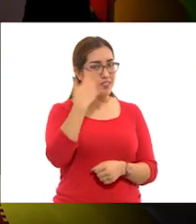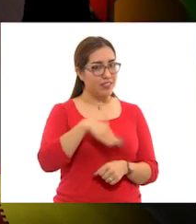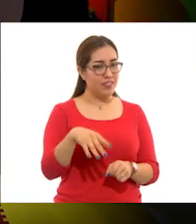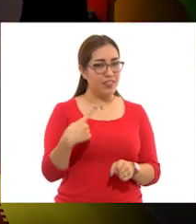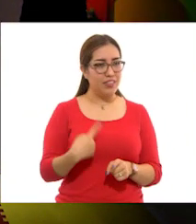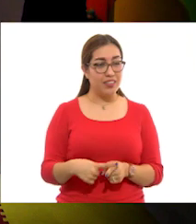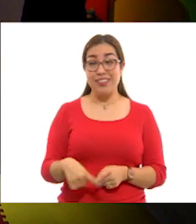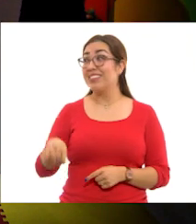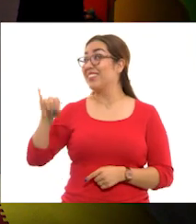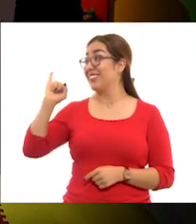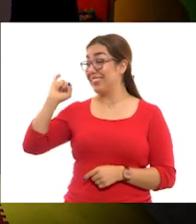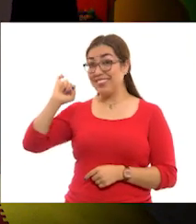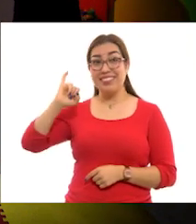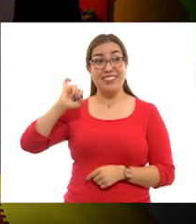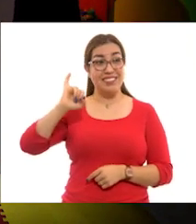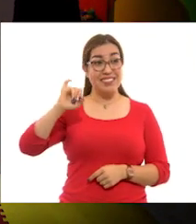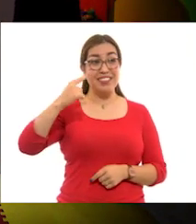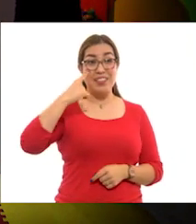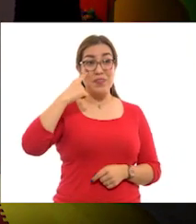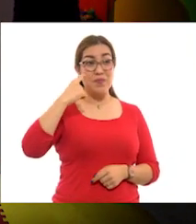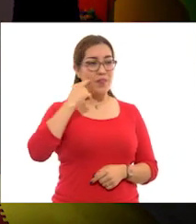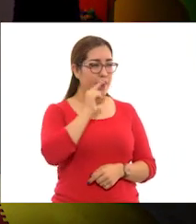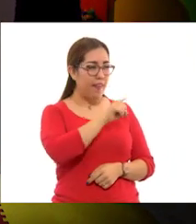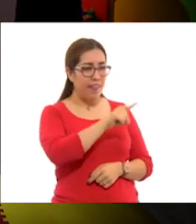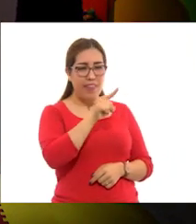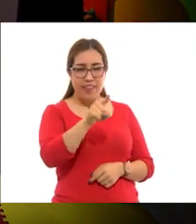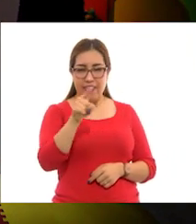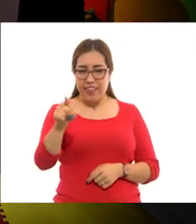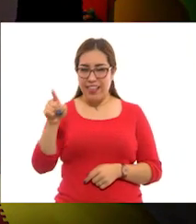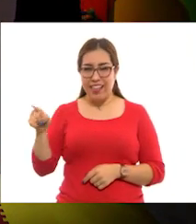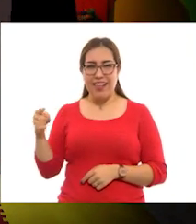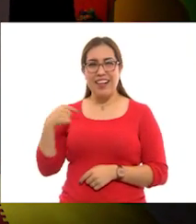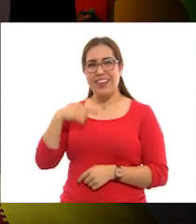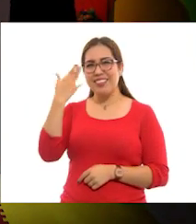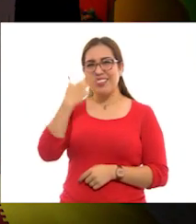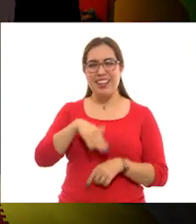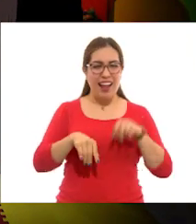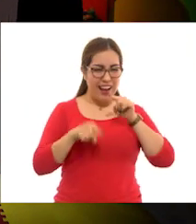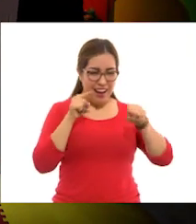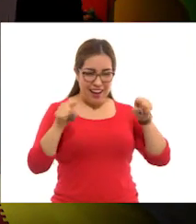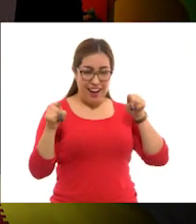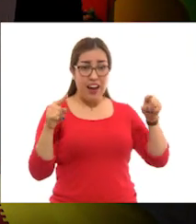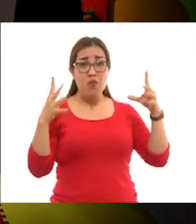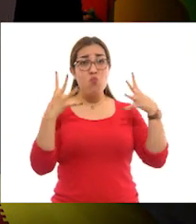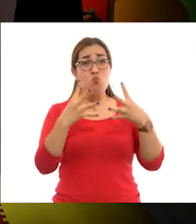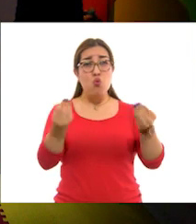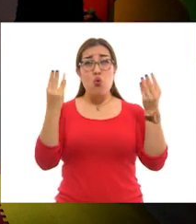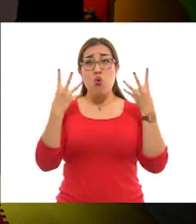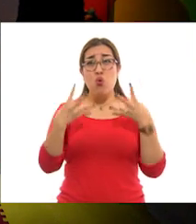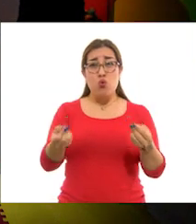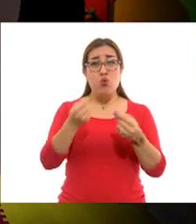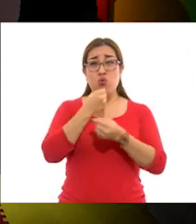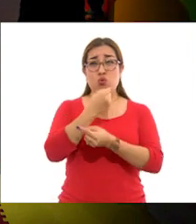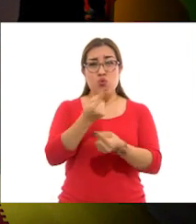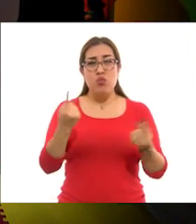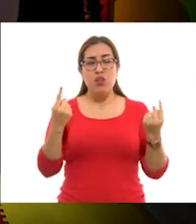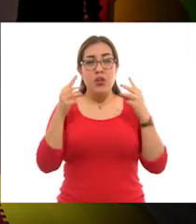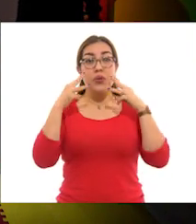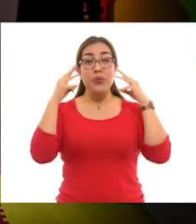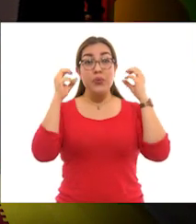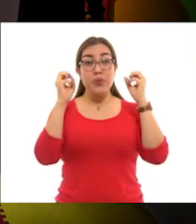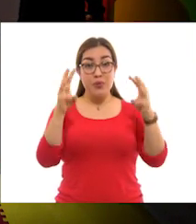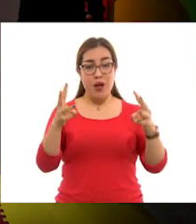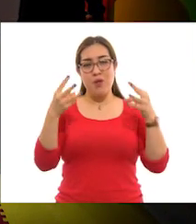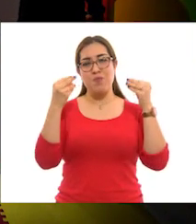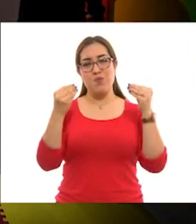¡Sí! ¡Mira, mira! ¡Ella, él, ella, él, él, ella, él, él, él, ¡Cuántos niños! ¡Guau! Fueron muchas